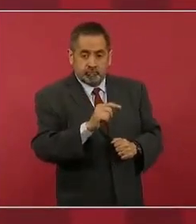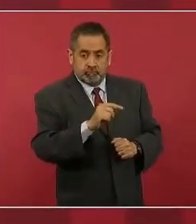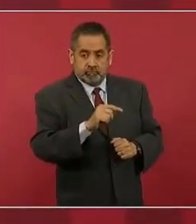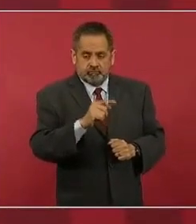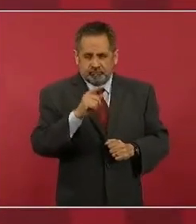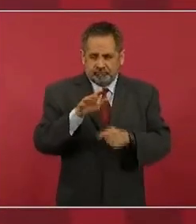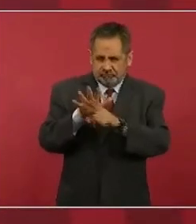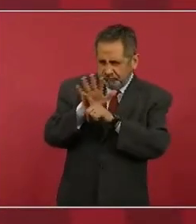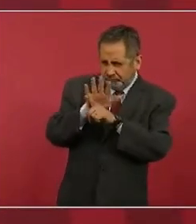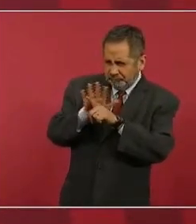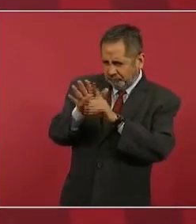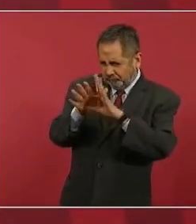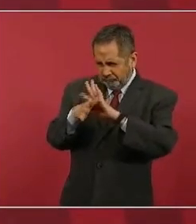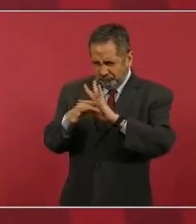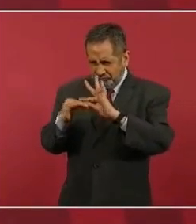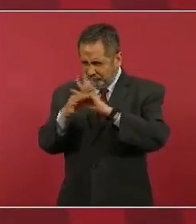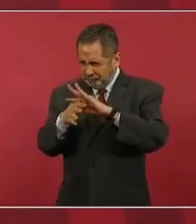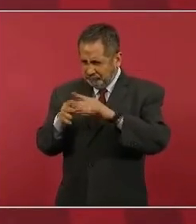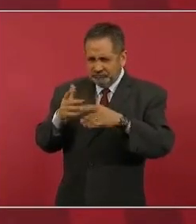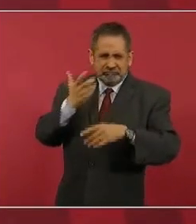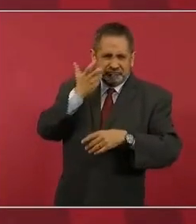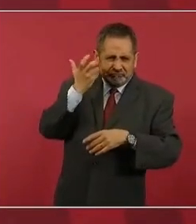de manipulación,